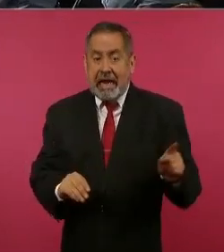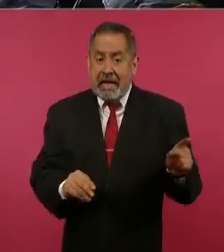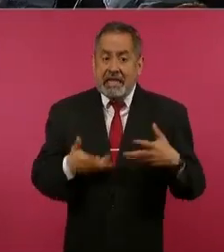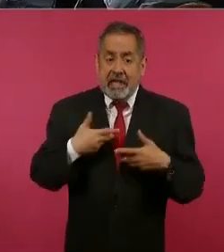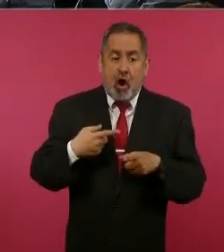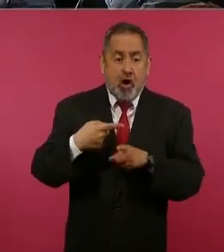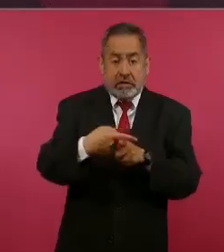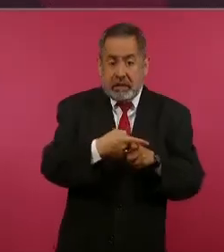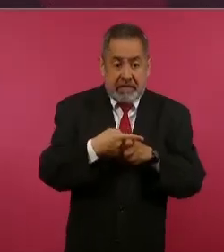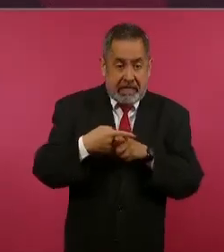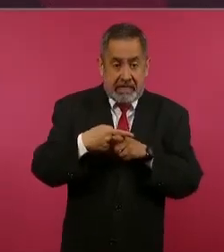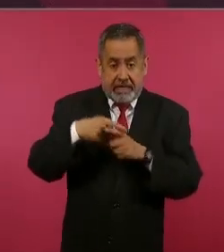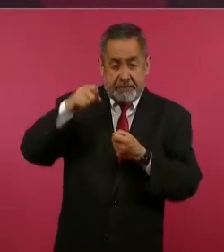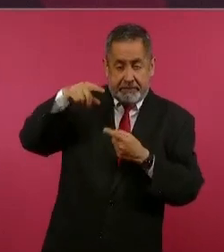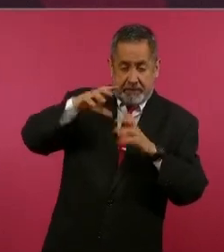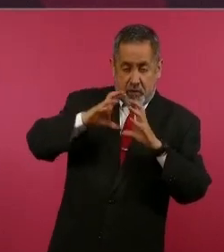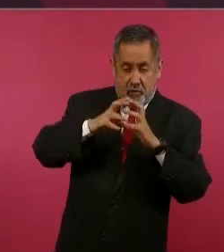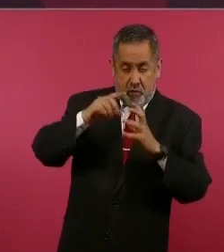con satélite.